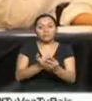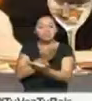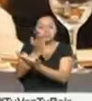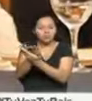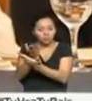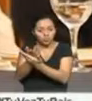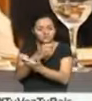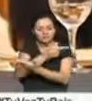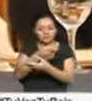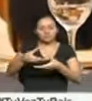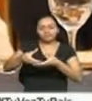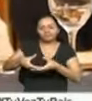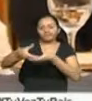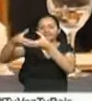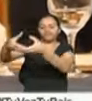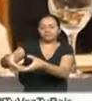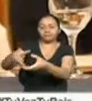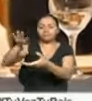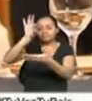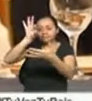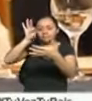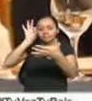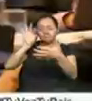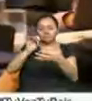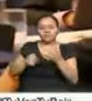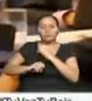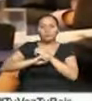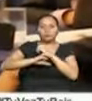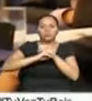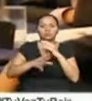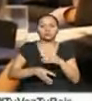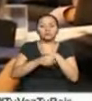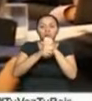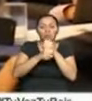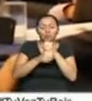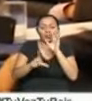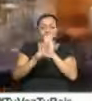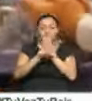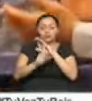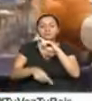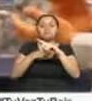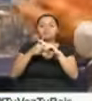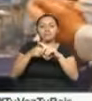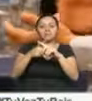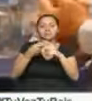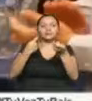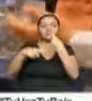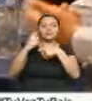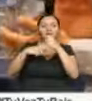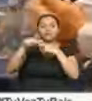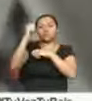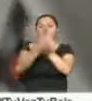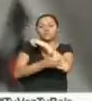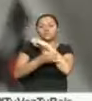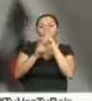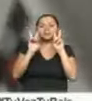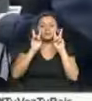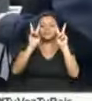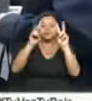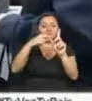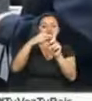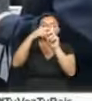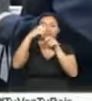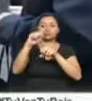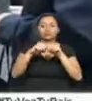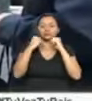una plataforma de medidas que van desde la promoción de la seguridad jurídica hasta la oferta exportable del país con una visión social. Además, le